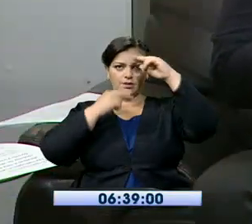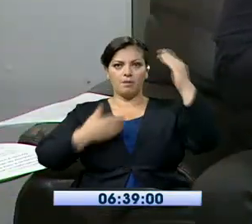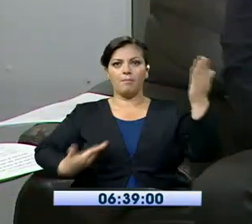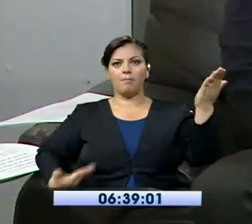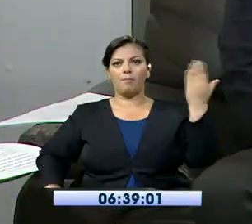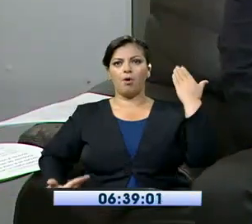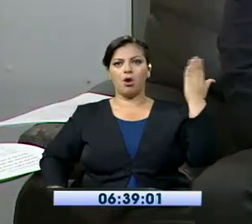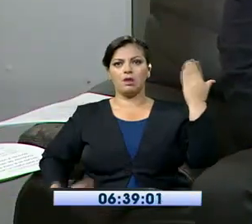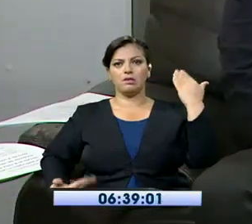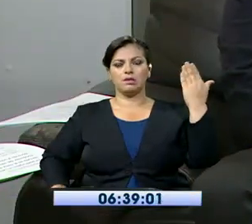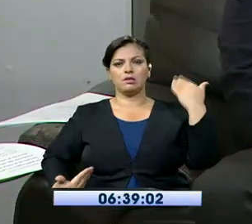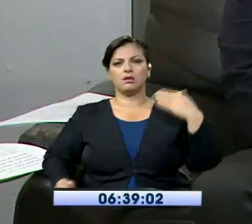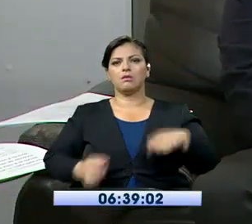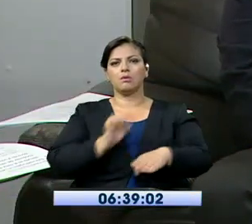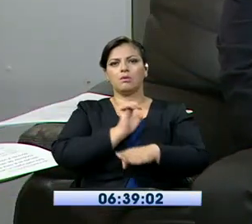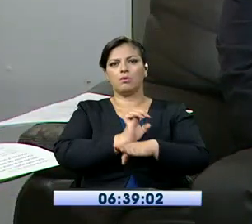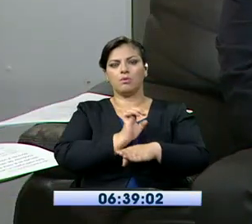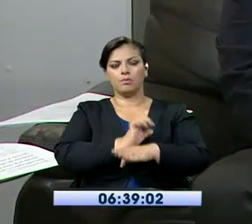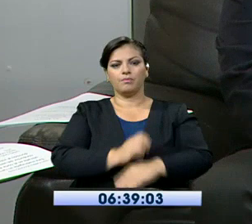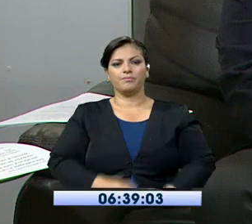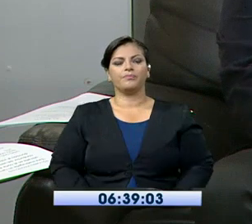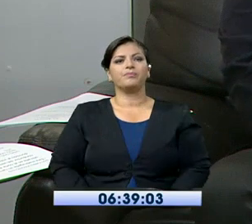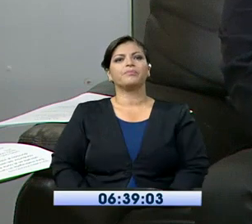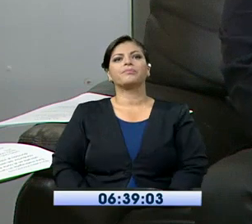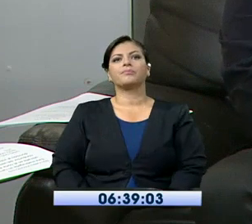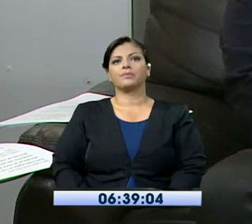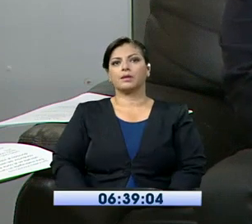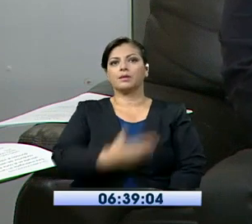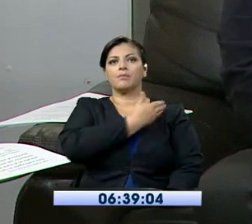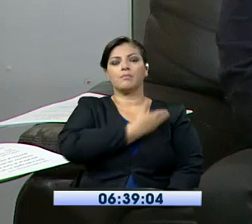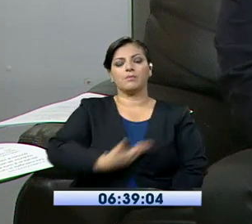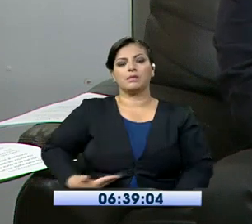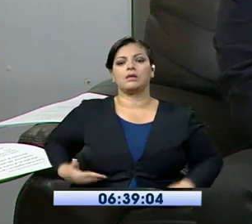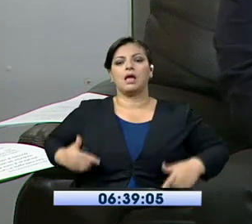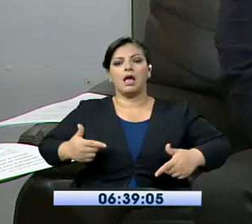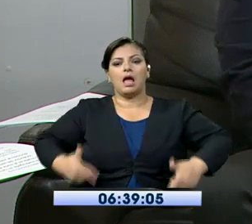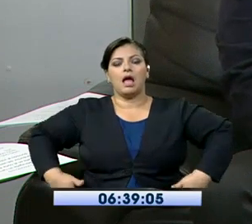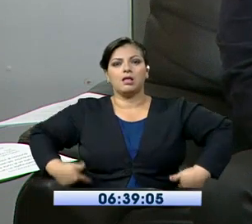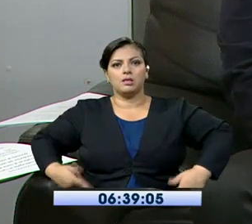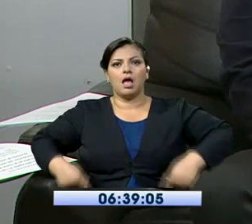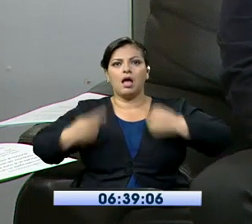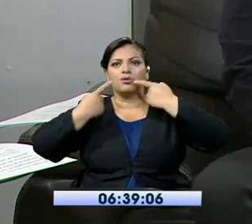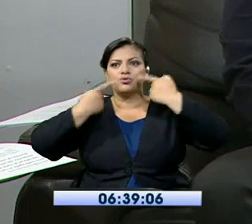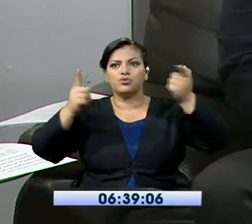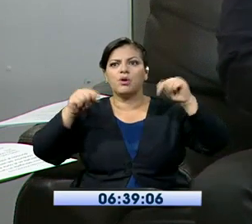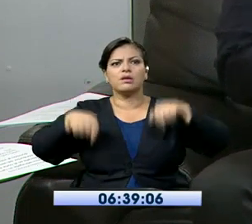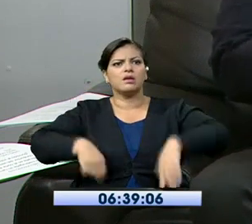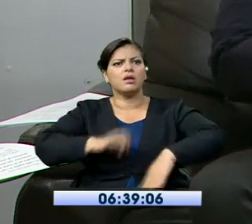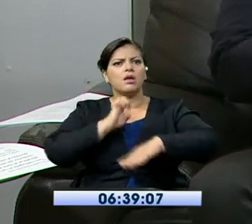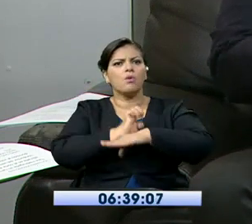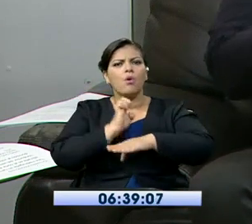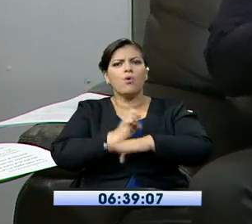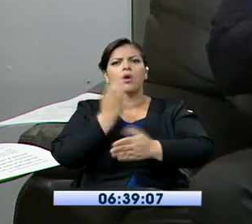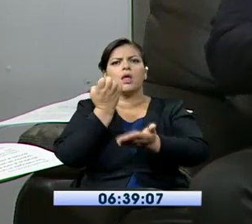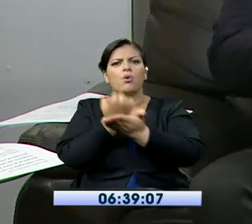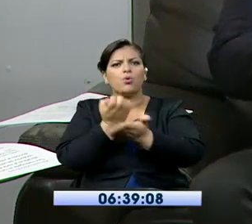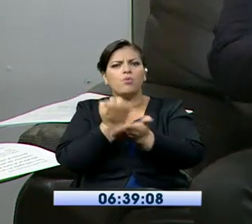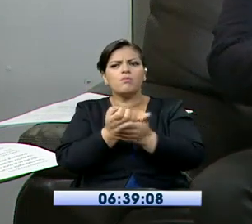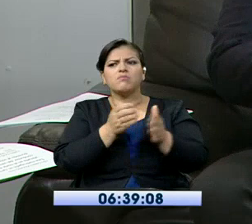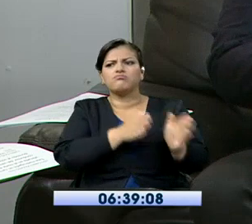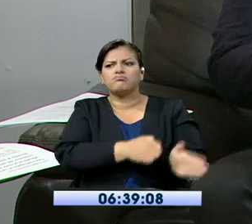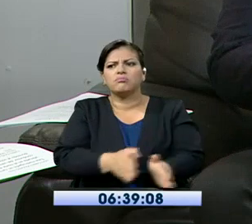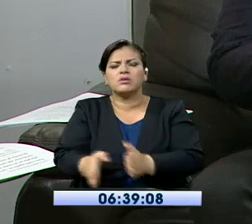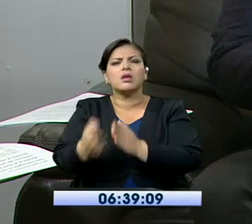En cadena, el presidente Lenín Moreno anunció las nuevas medidas económicas que se implementará en su